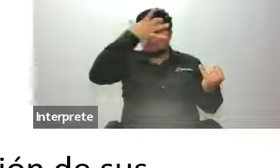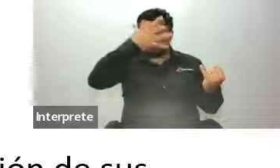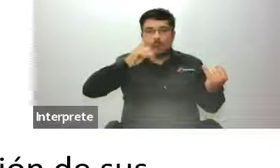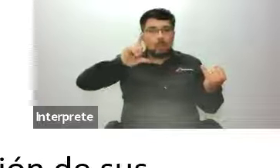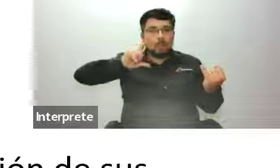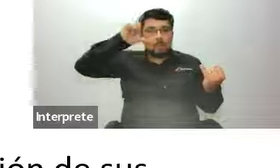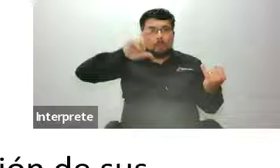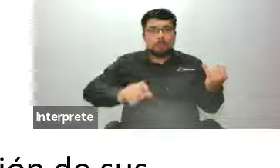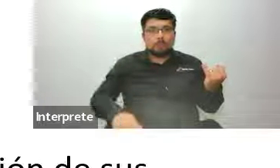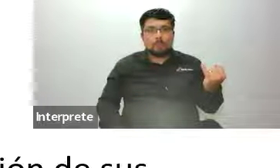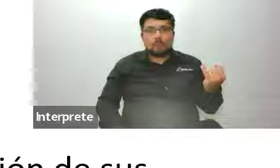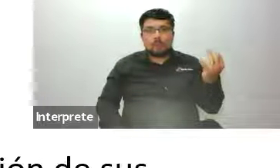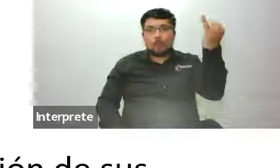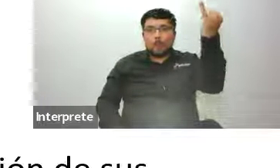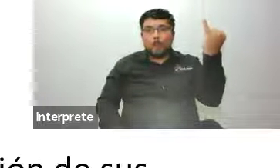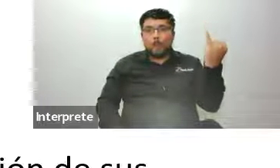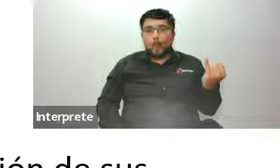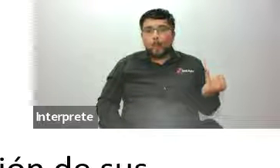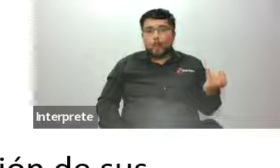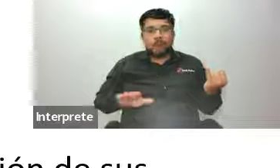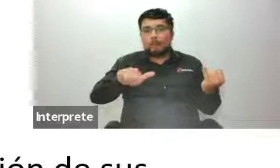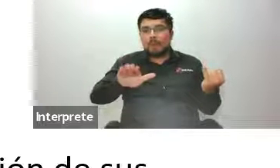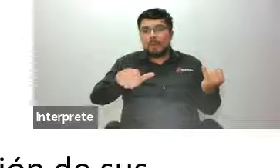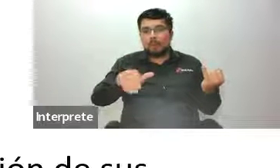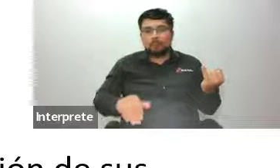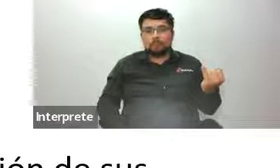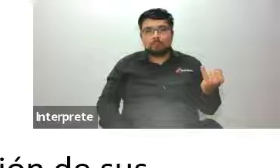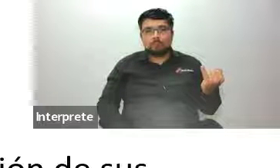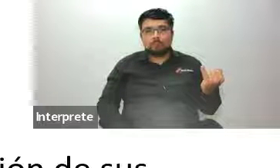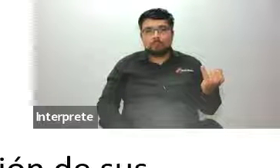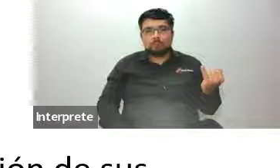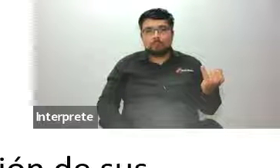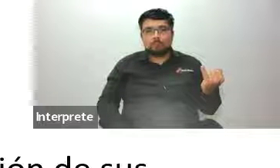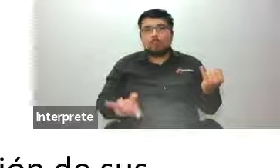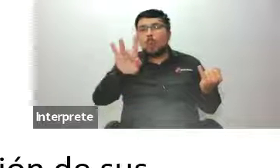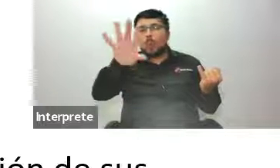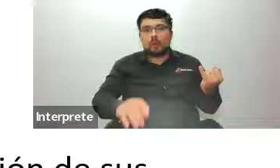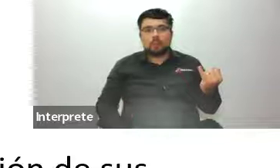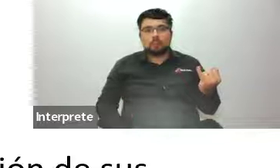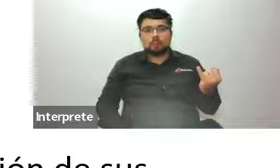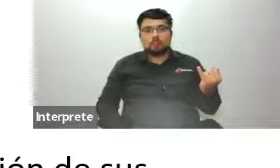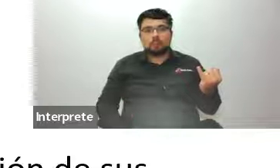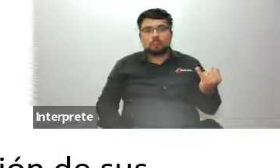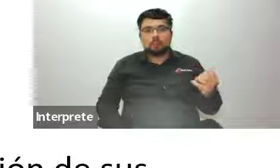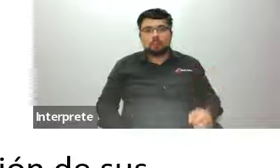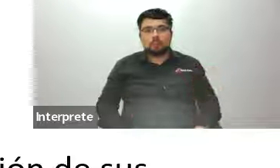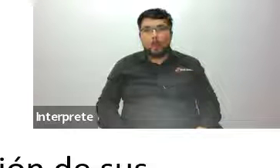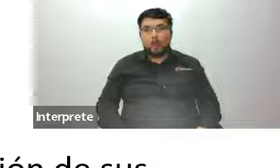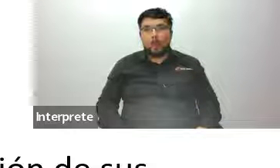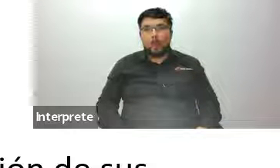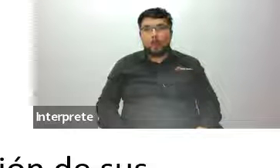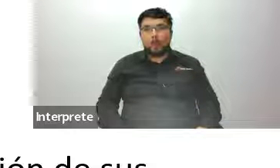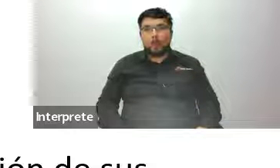y debo hacerlo al mismo tiempo. No puedo solo hacer la expresión facial